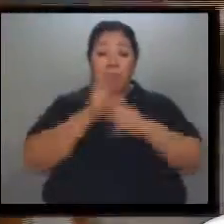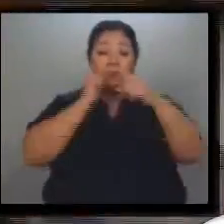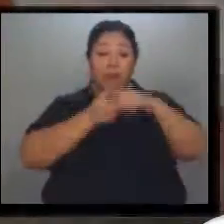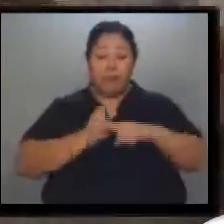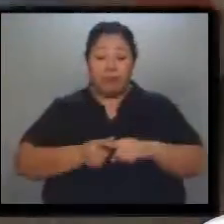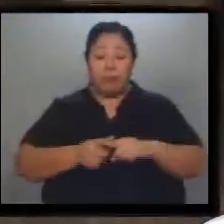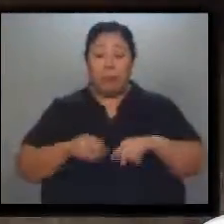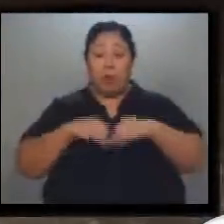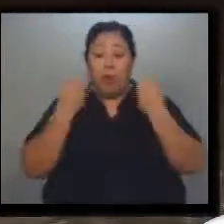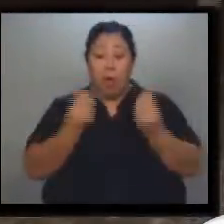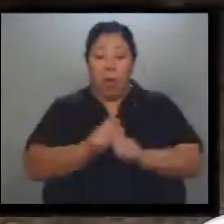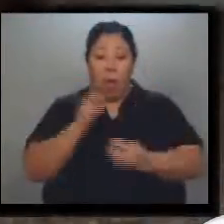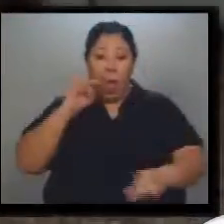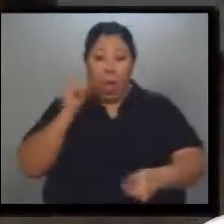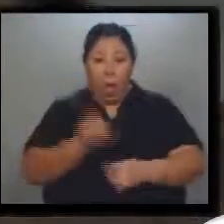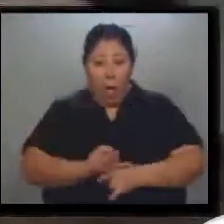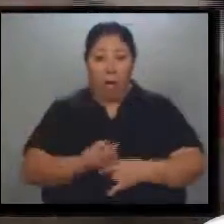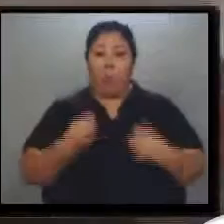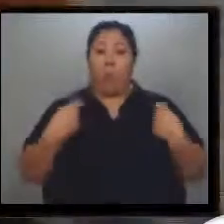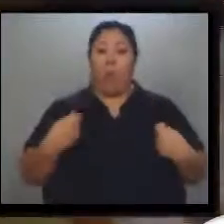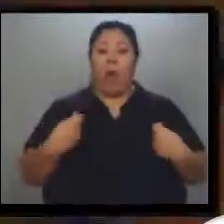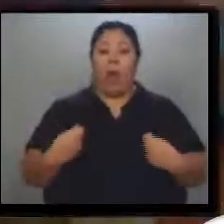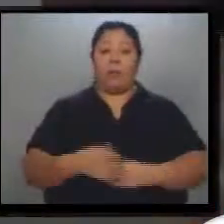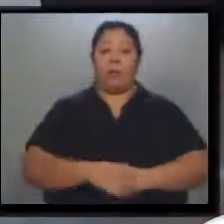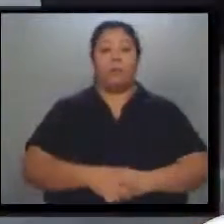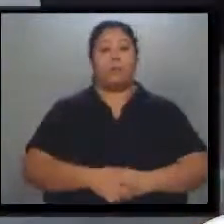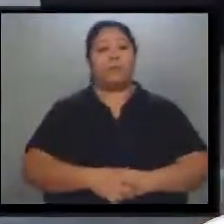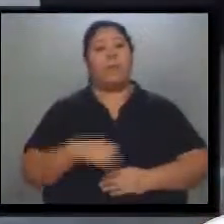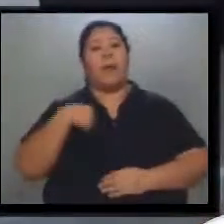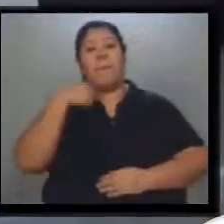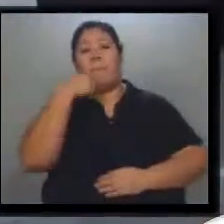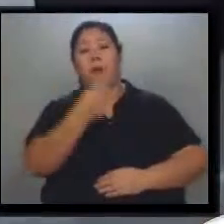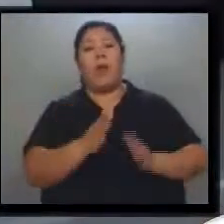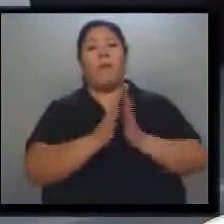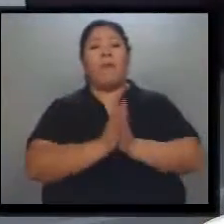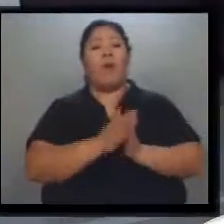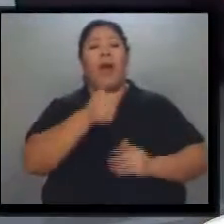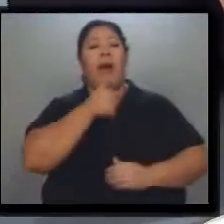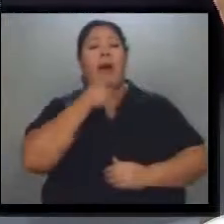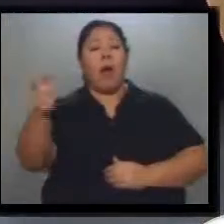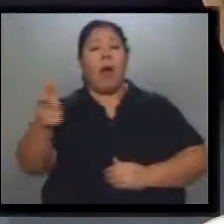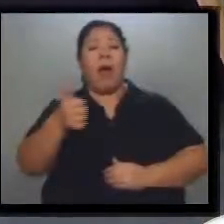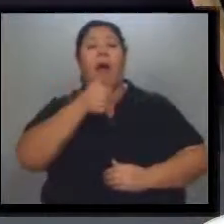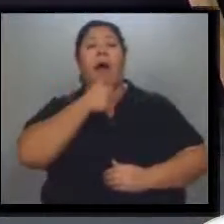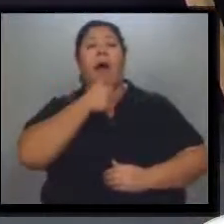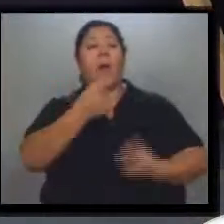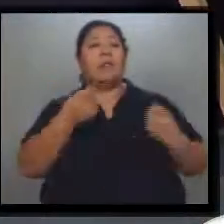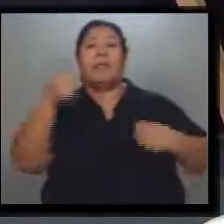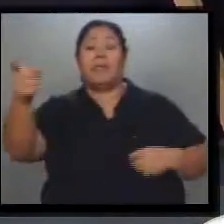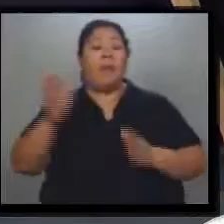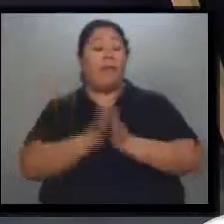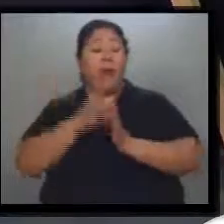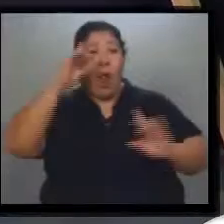cotidianas nos terminan costando en el bolsillo. Dolores, agua, por favor. Acá Mariano se me está por desmayar y no lo puede